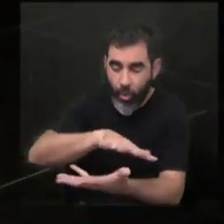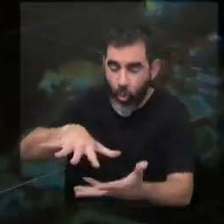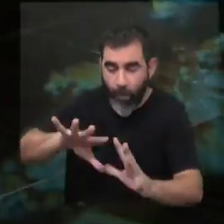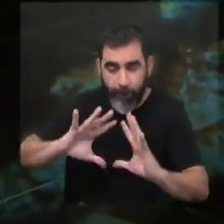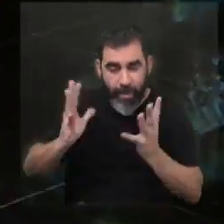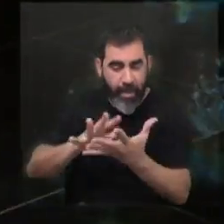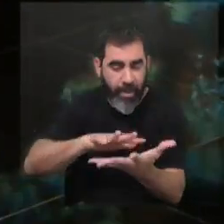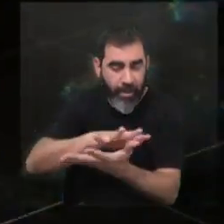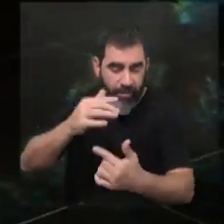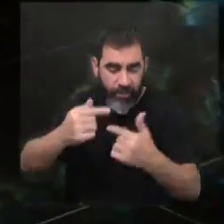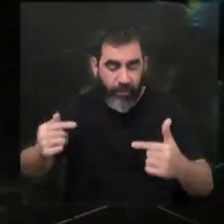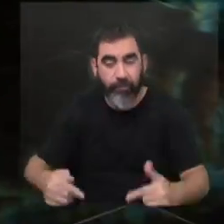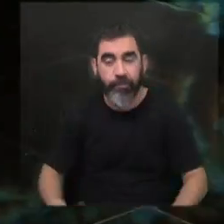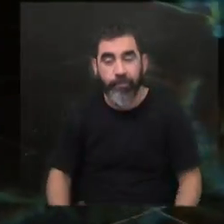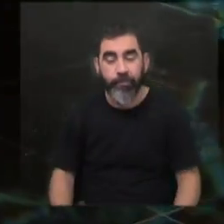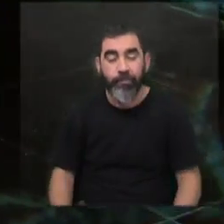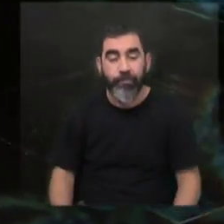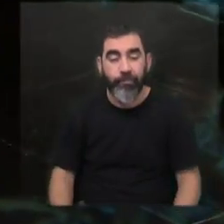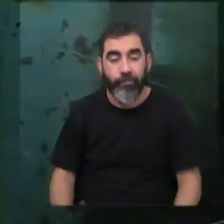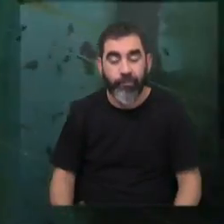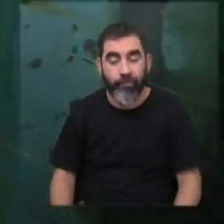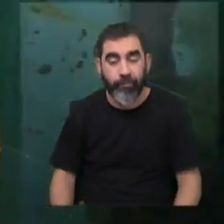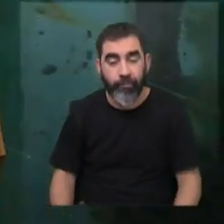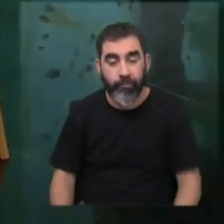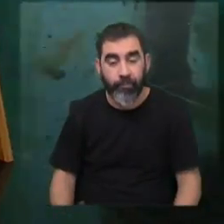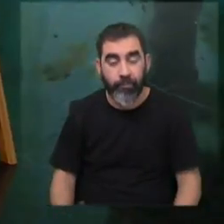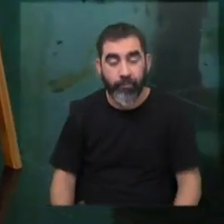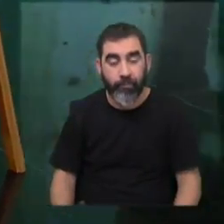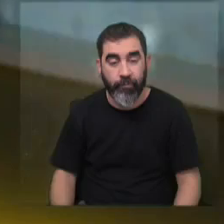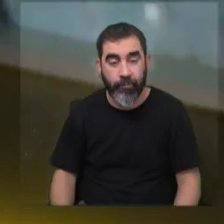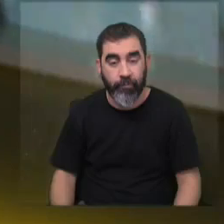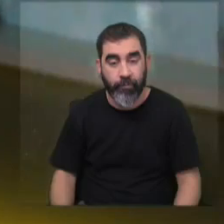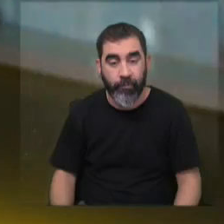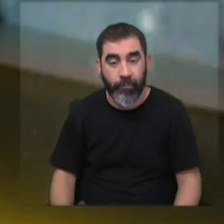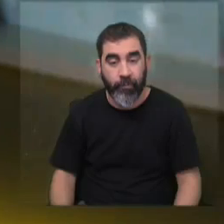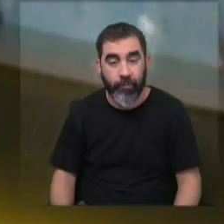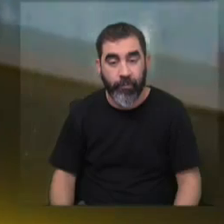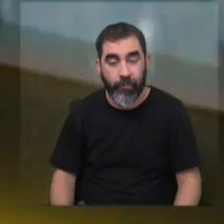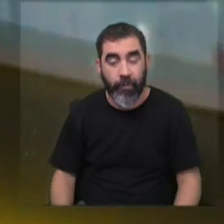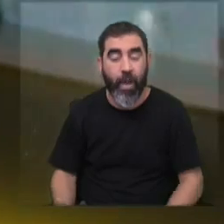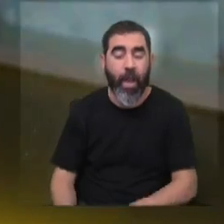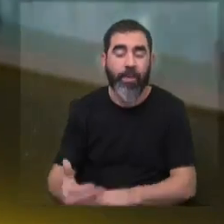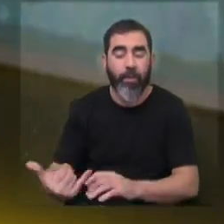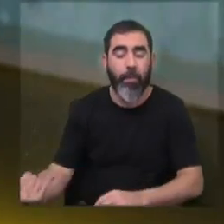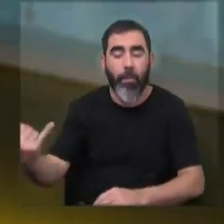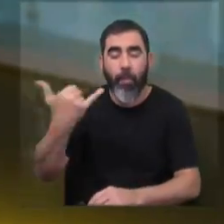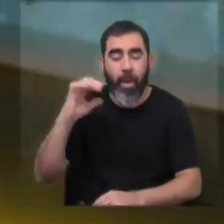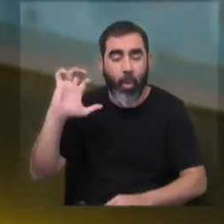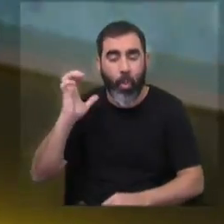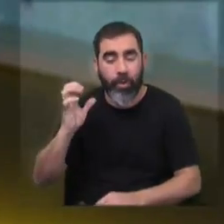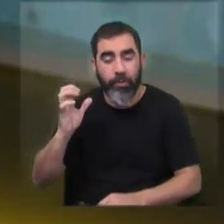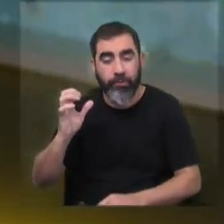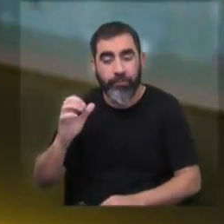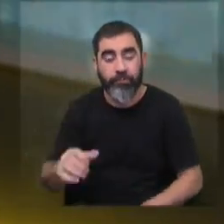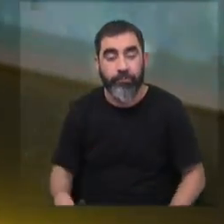mucha disciplina asociada a esto. Una de las cosas que vi, que me la supiste contar hace mucho tiempo en radio, Nivia, es que tienen